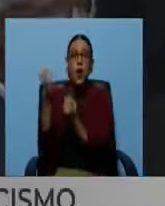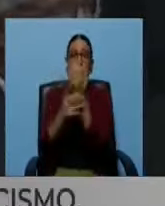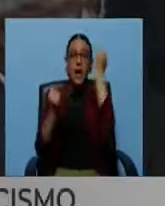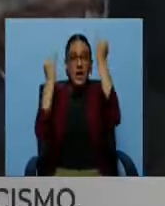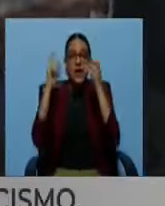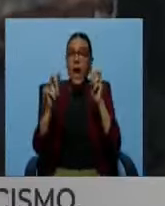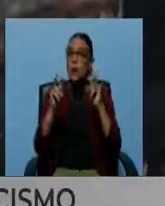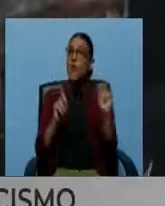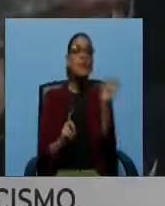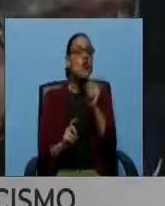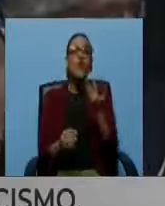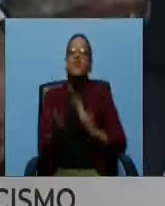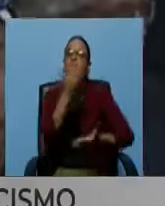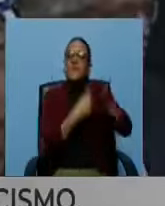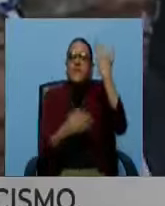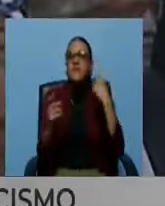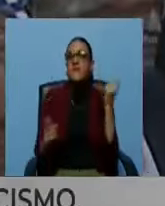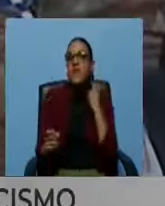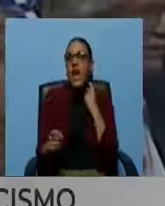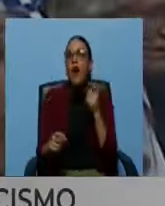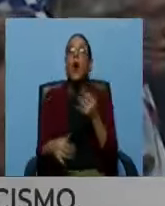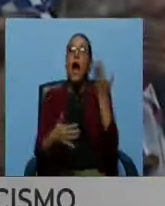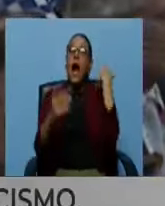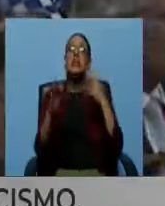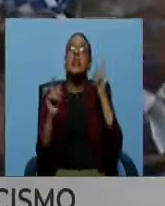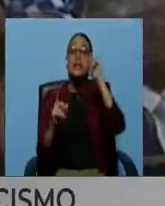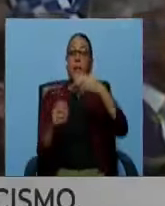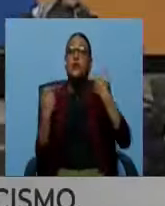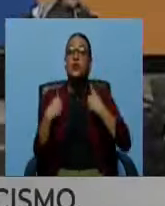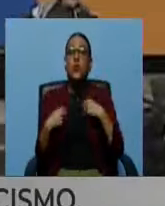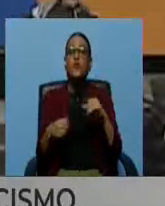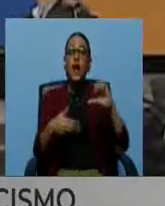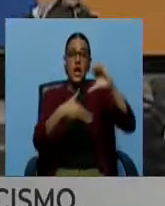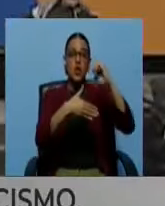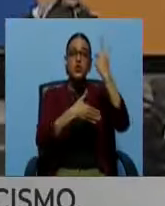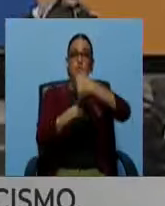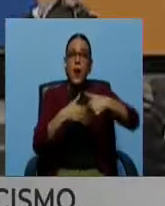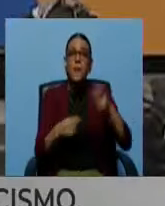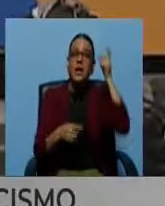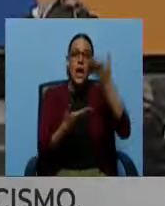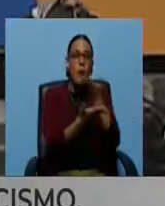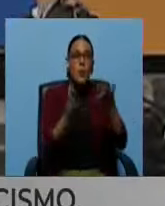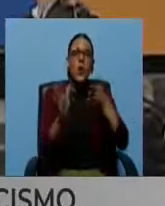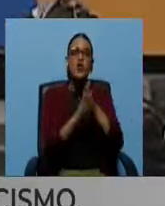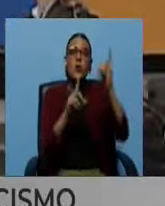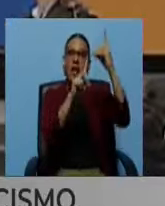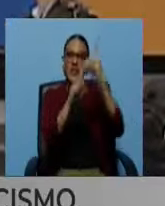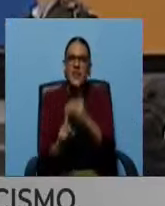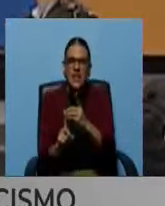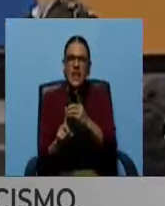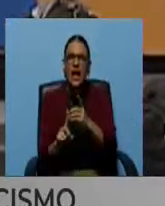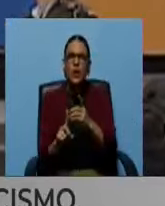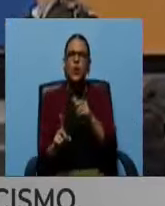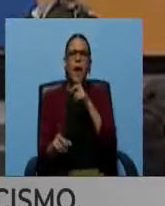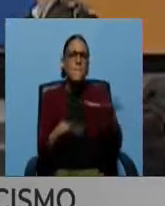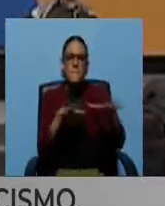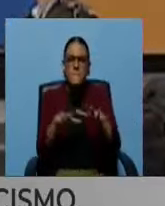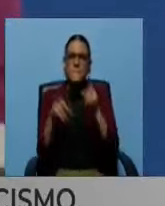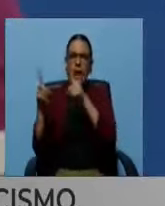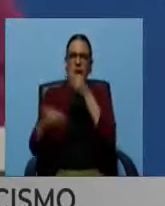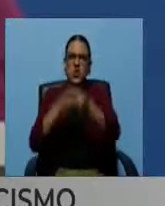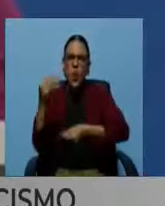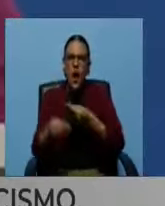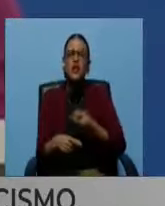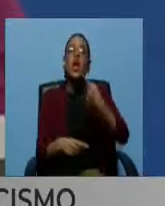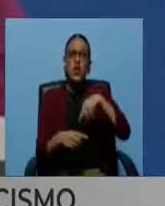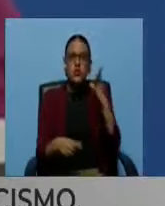vivieron también los pueblos del sur de Sudamérica en las dictaduras cruentas. Lo hemos